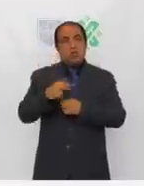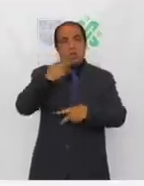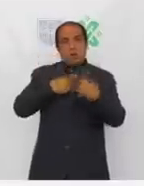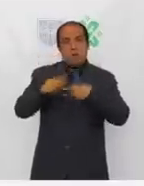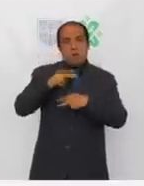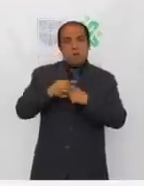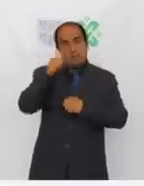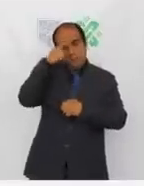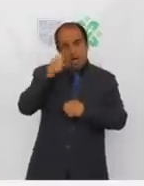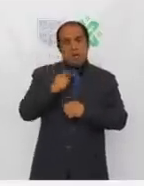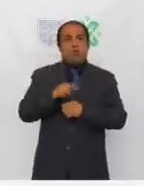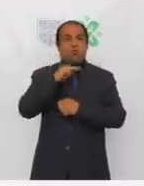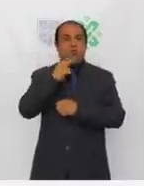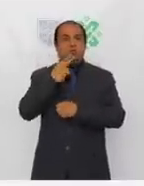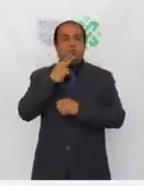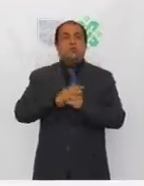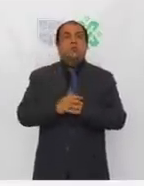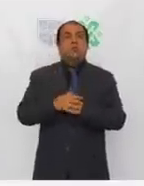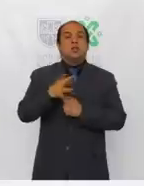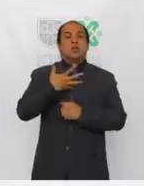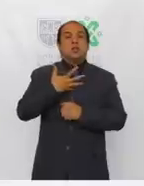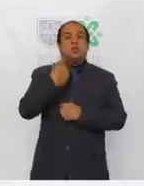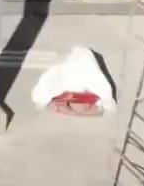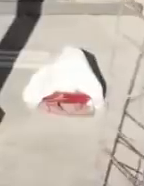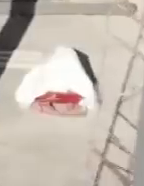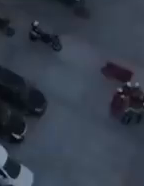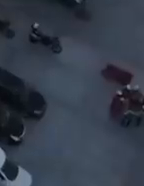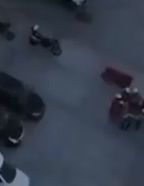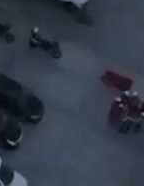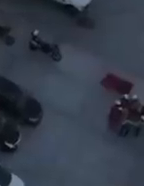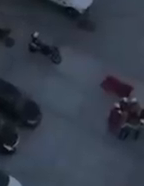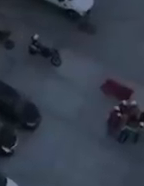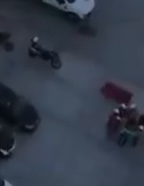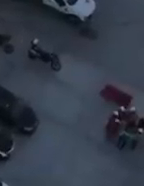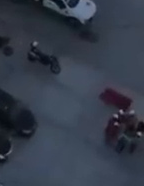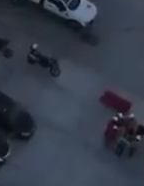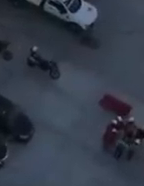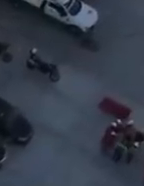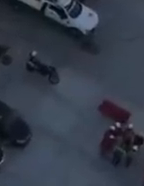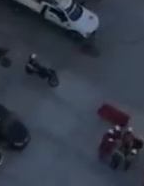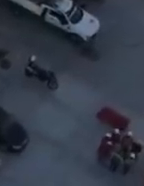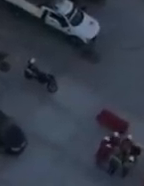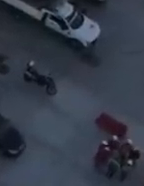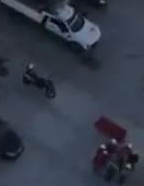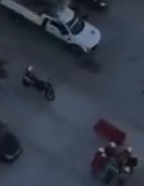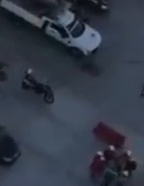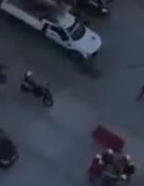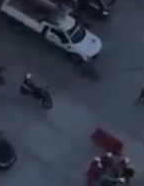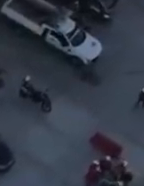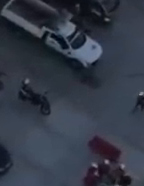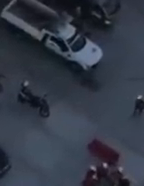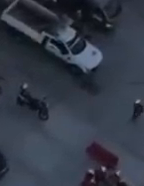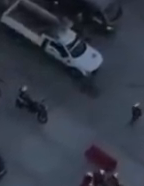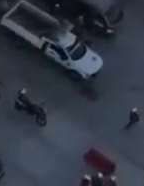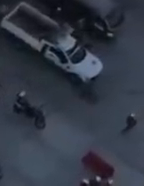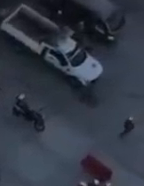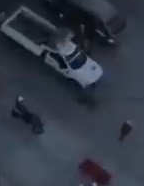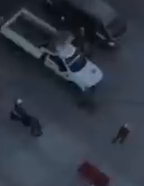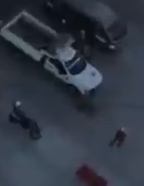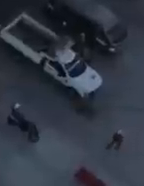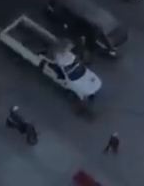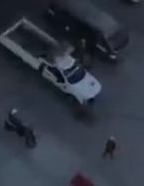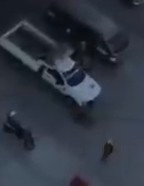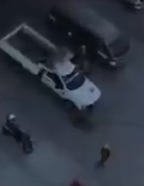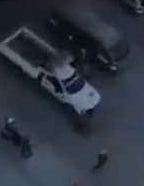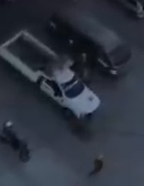disposición de residuos. Esto nos da las 1.400 toneladas que tiene de capacidad esta planta, haciéndola una, pues yo creo que la más moderna y